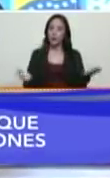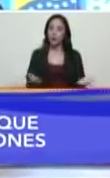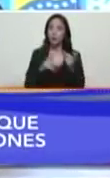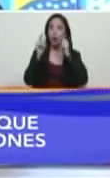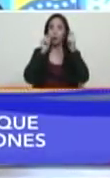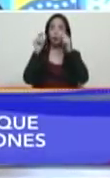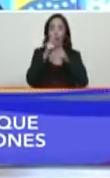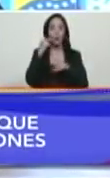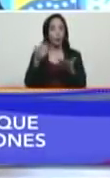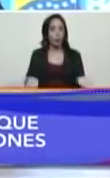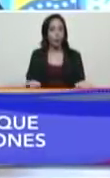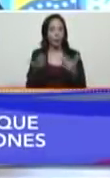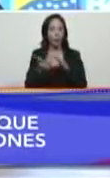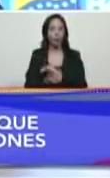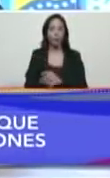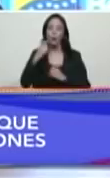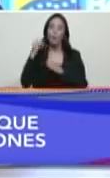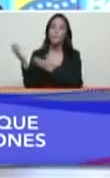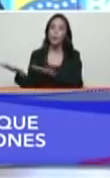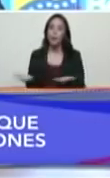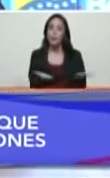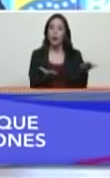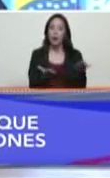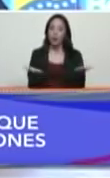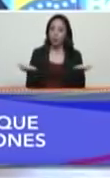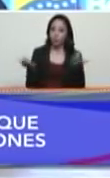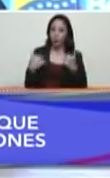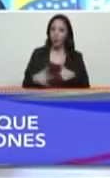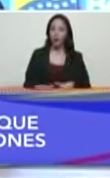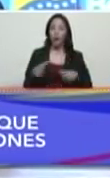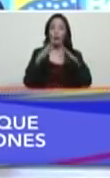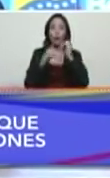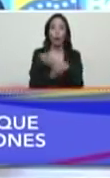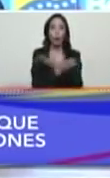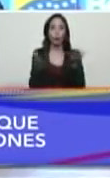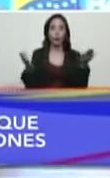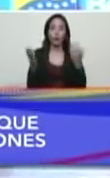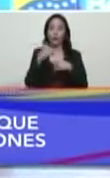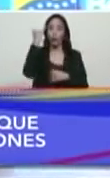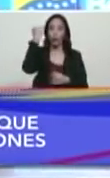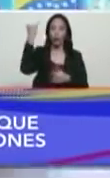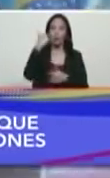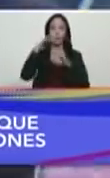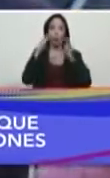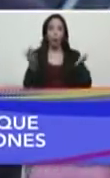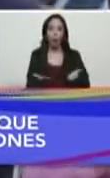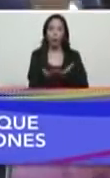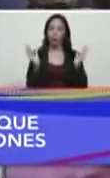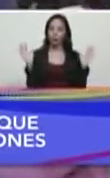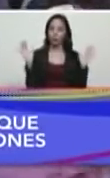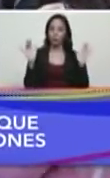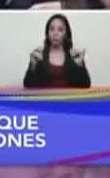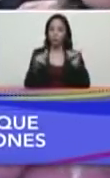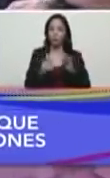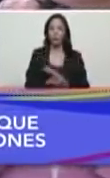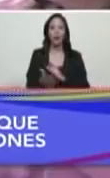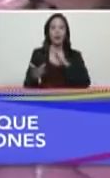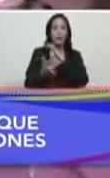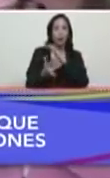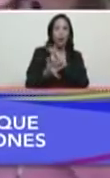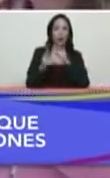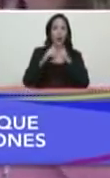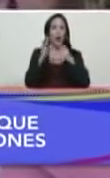turismo. Desde ya le digo, bienvenido, welcome a todos los inversionistas que vengan del mundo a traer su tecnología,